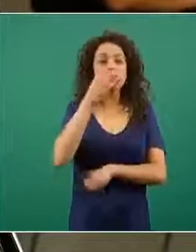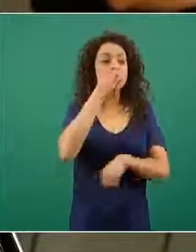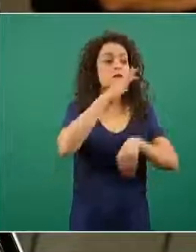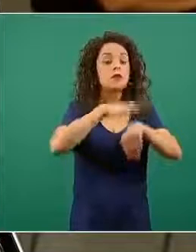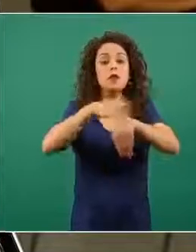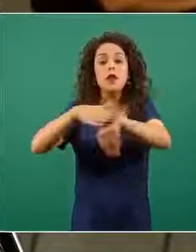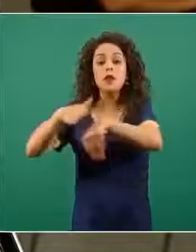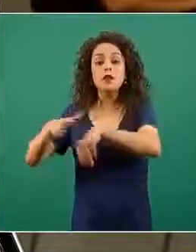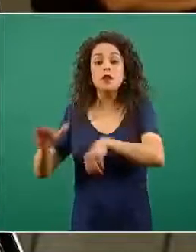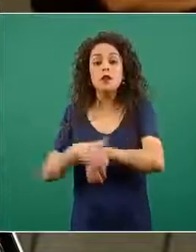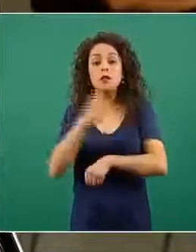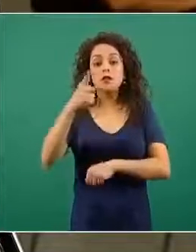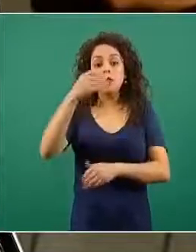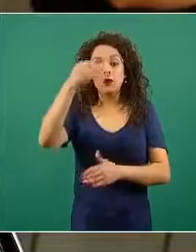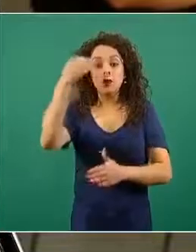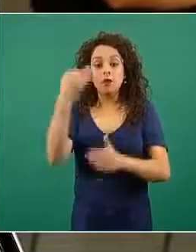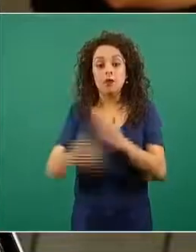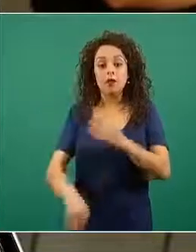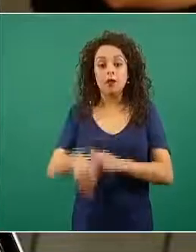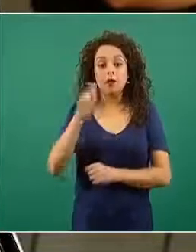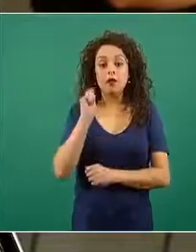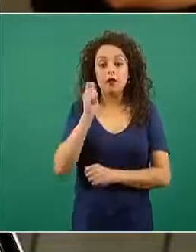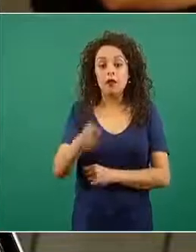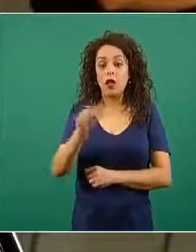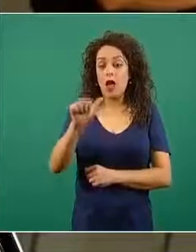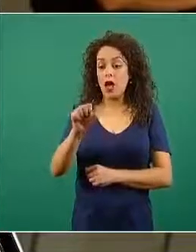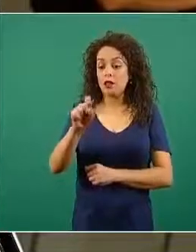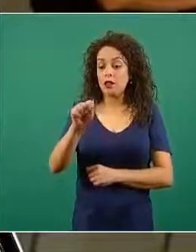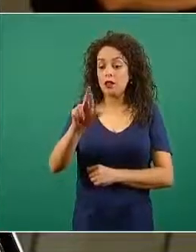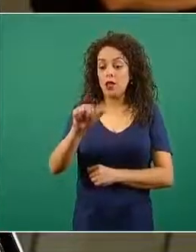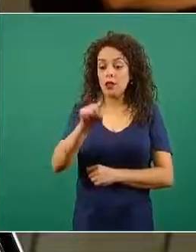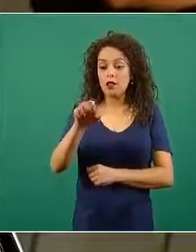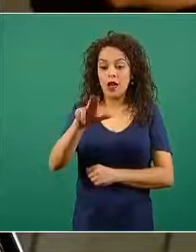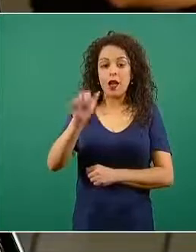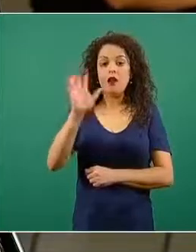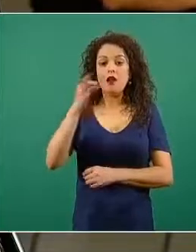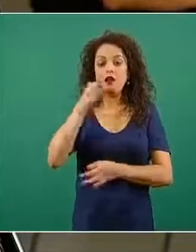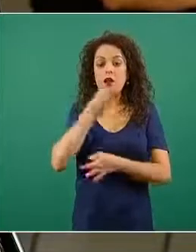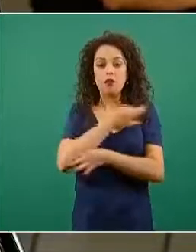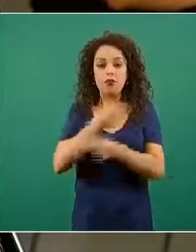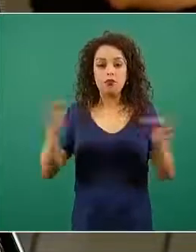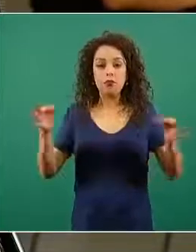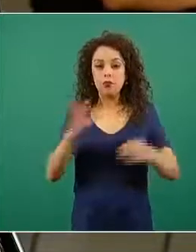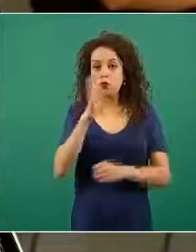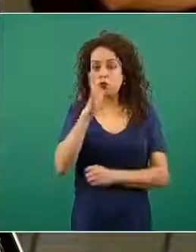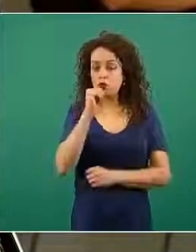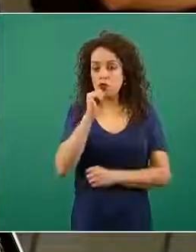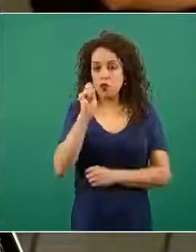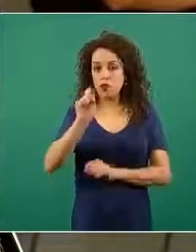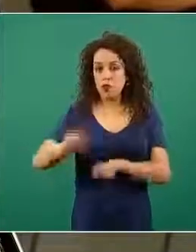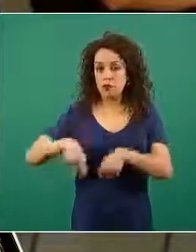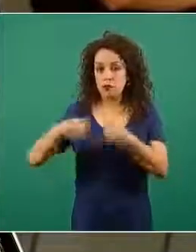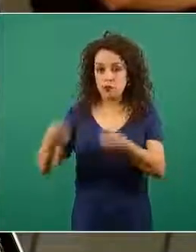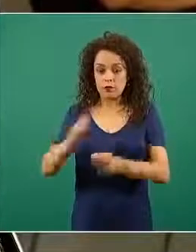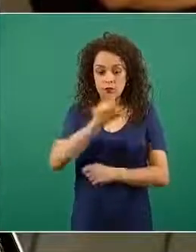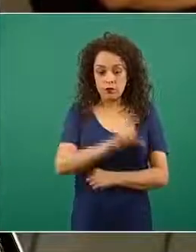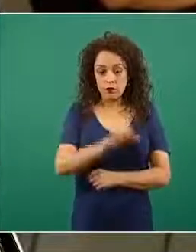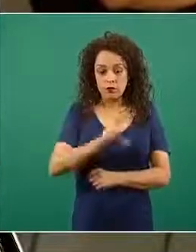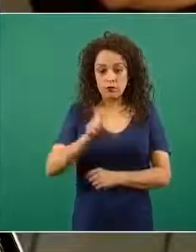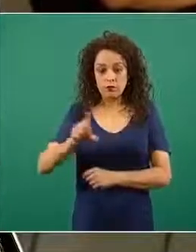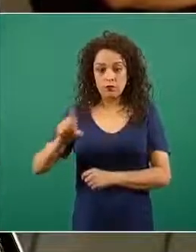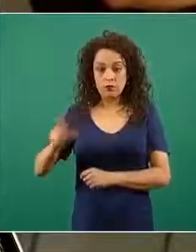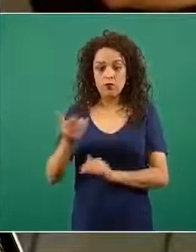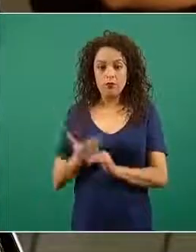de cumplimiento que ya les avisó AstraZeneca y que no va a poder pues darles las dosis que